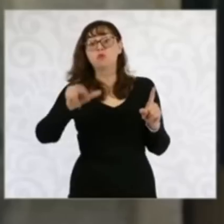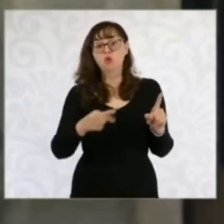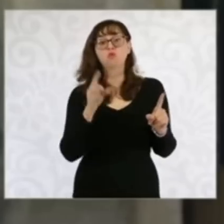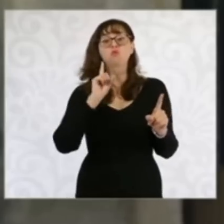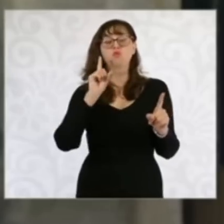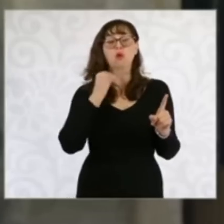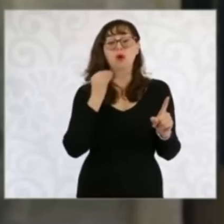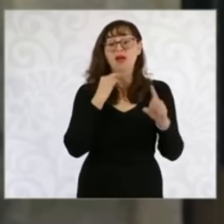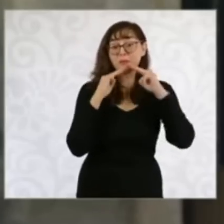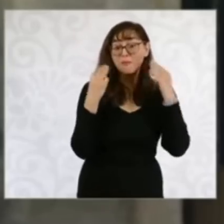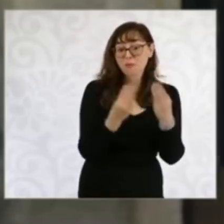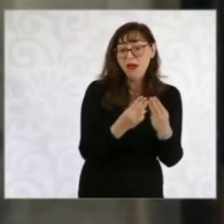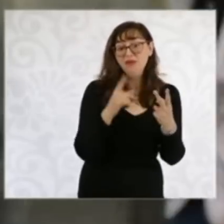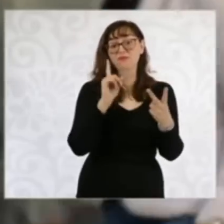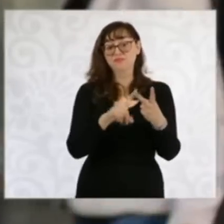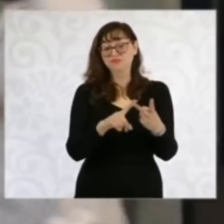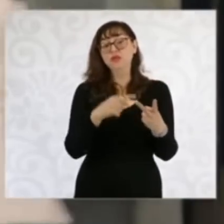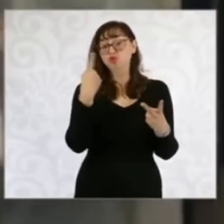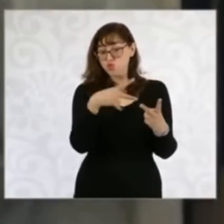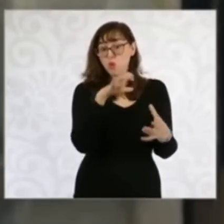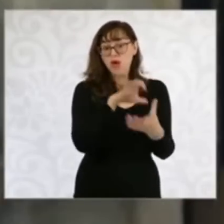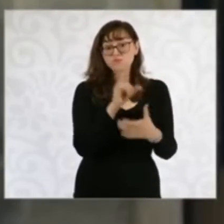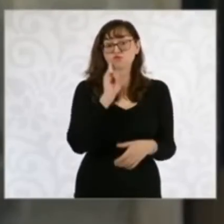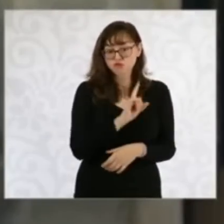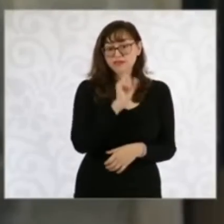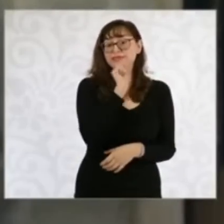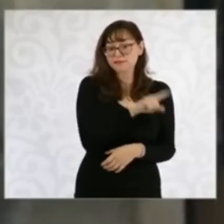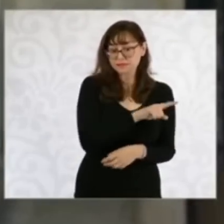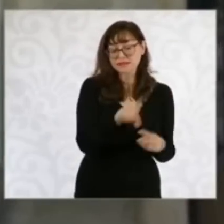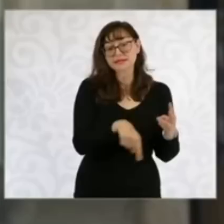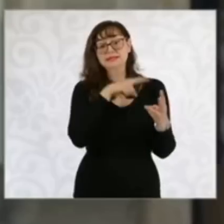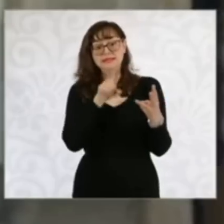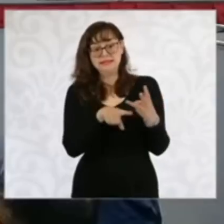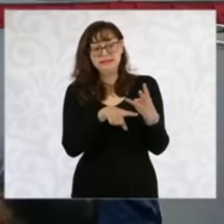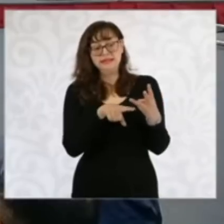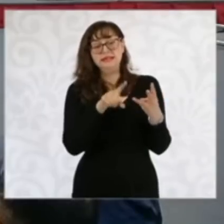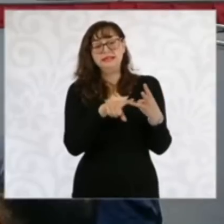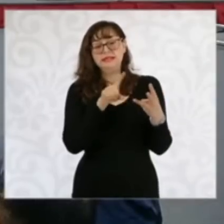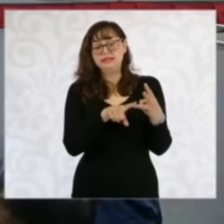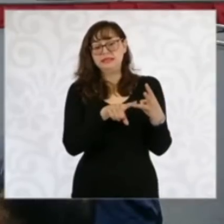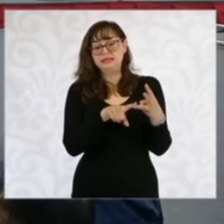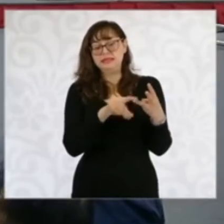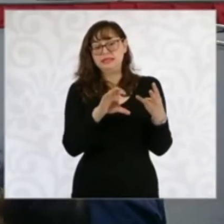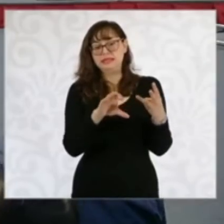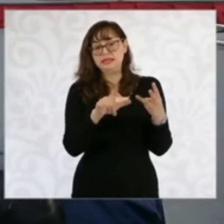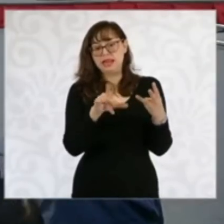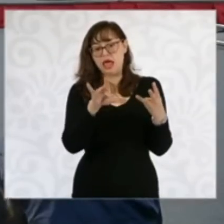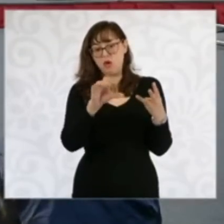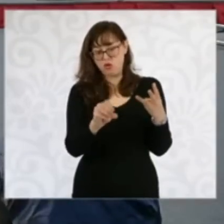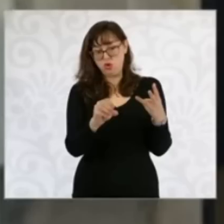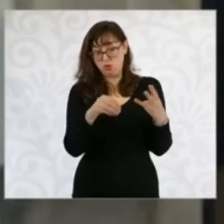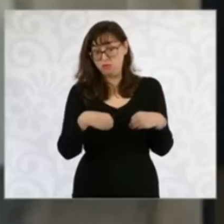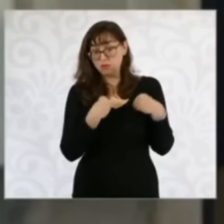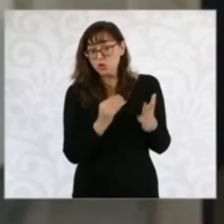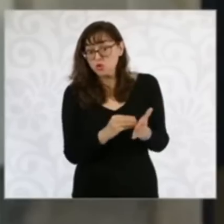Belmont, la esposa de Enrique Fuentes León, también ya falleció, pero Claudio Niño Fuentes, esposa de Claudio Niño Fuentes, este sigue